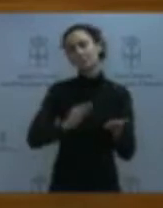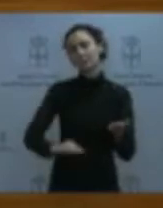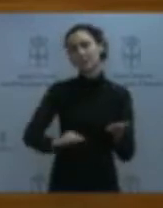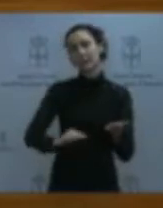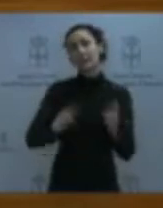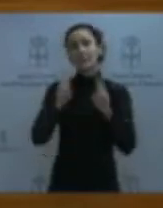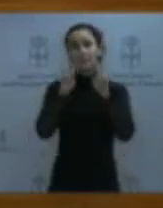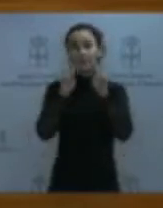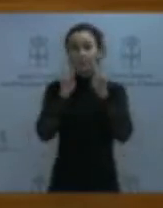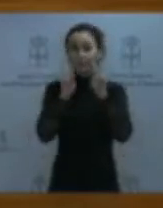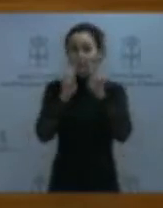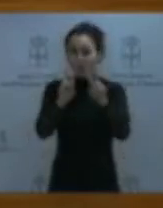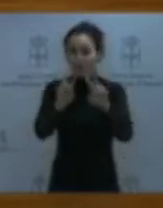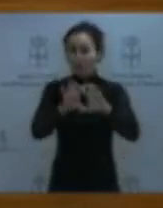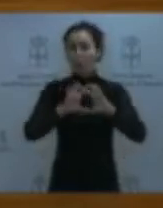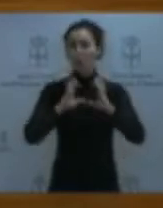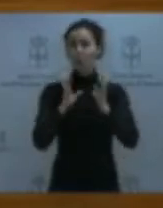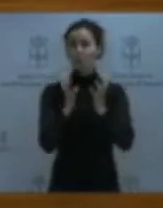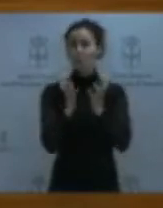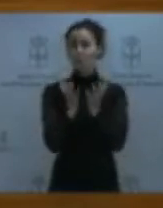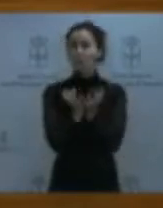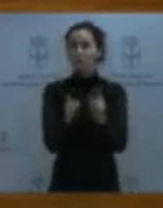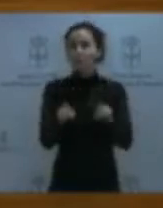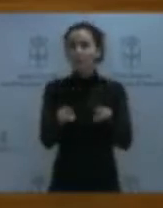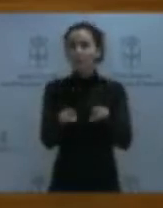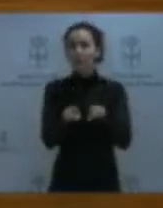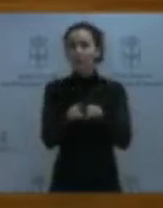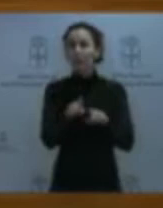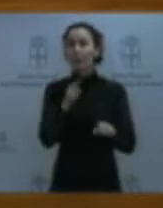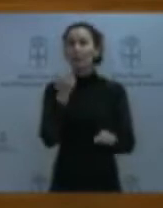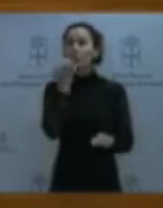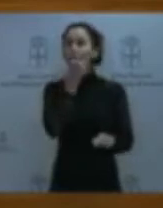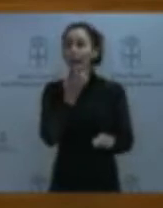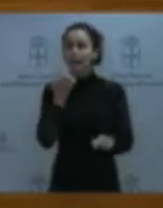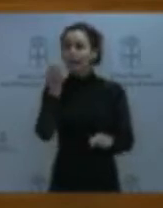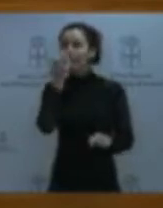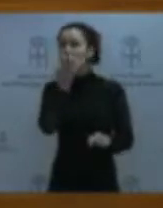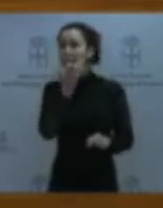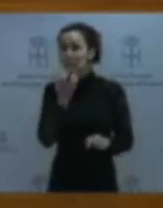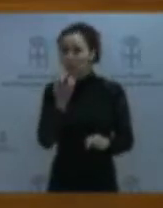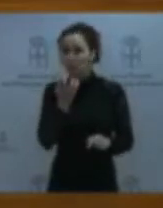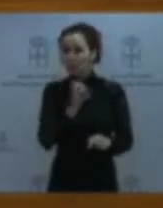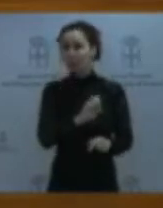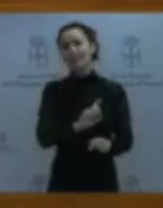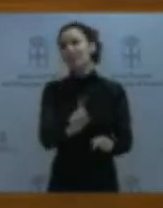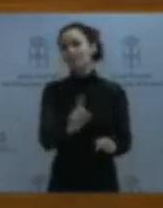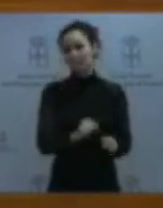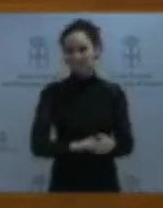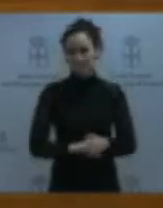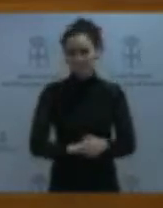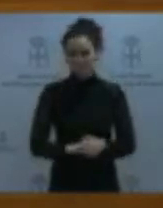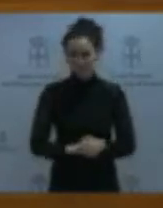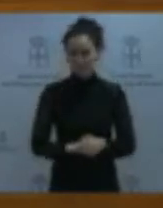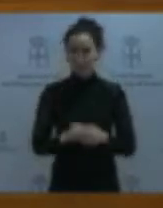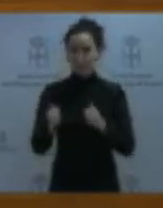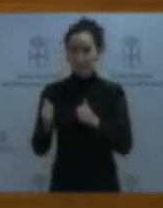Y de eso debemos huir, porque el mundo, bueno, es como es, y nosotros podemos cambiarlo en la medida que podemos, cada